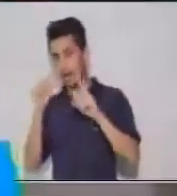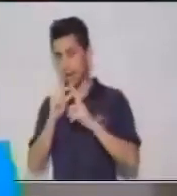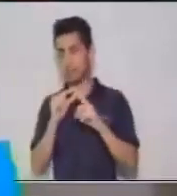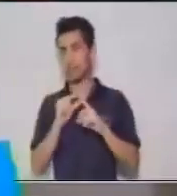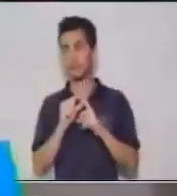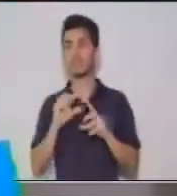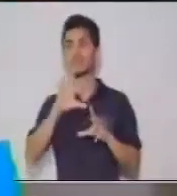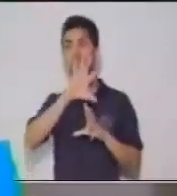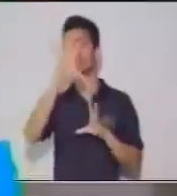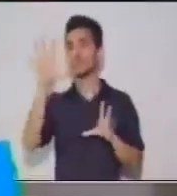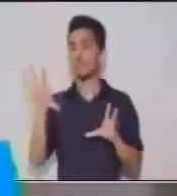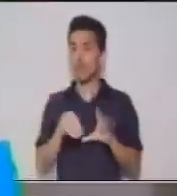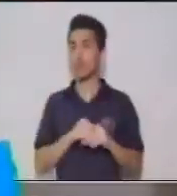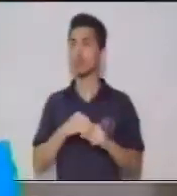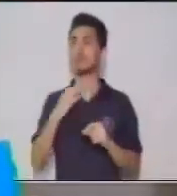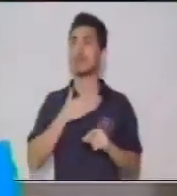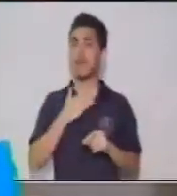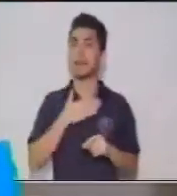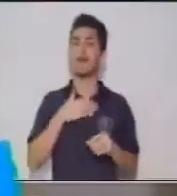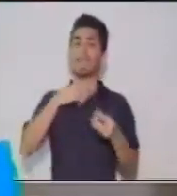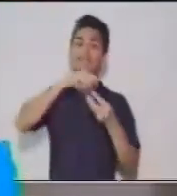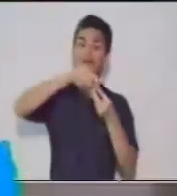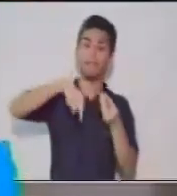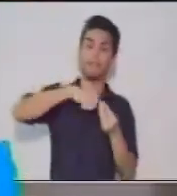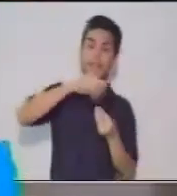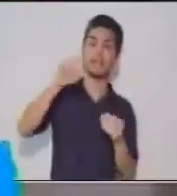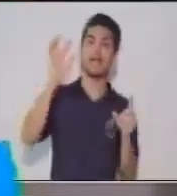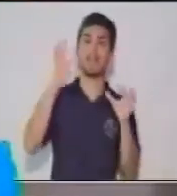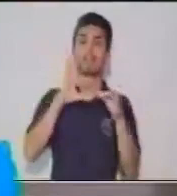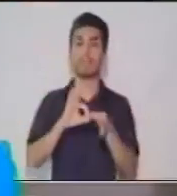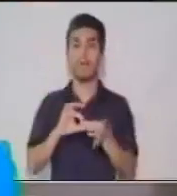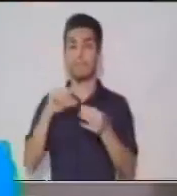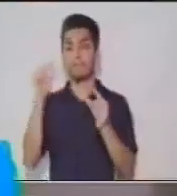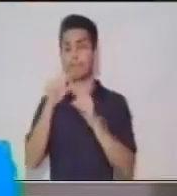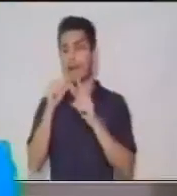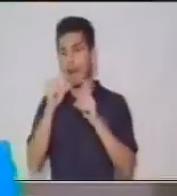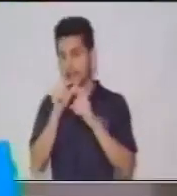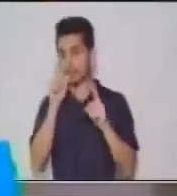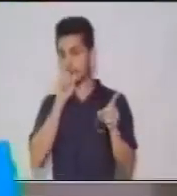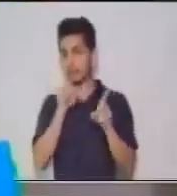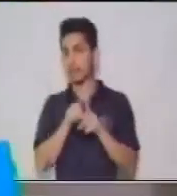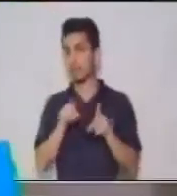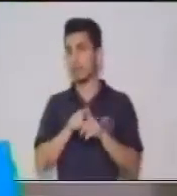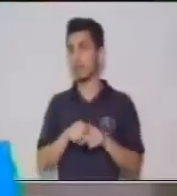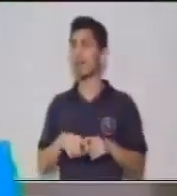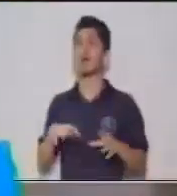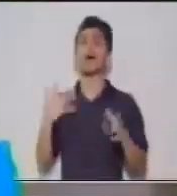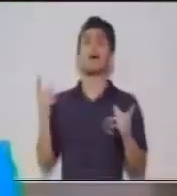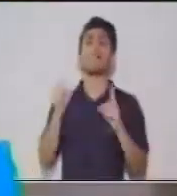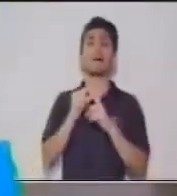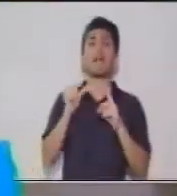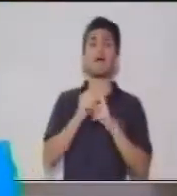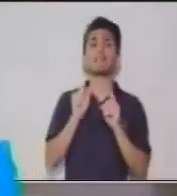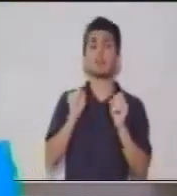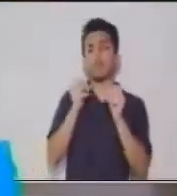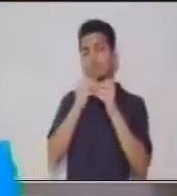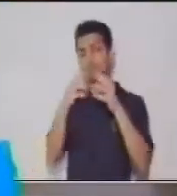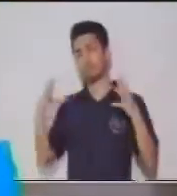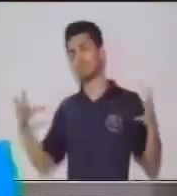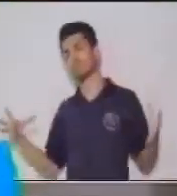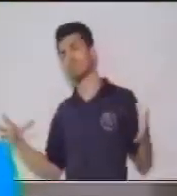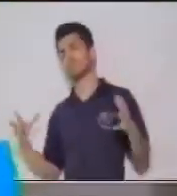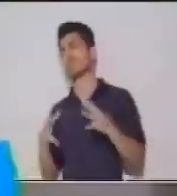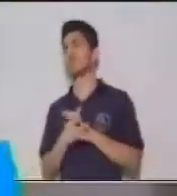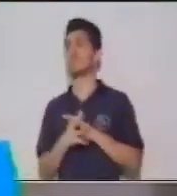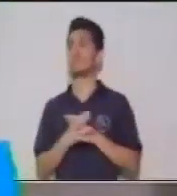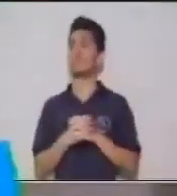todo esto se llama familia de palabras también. ¿Qué palabras podemos formar derivadas de